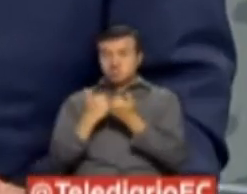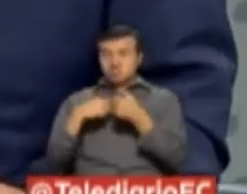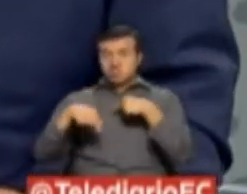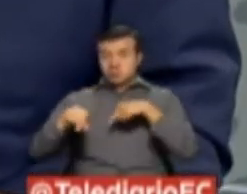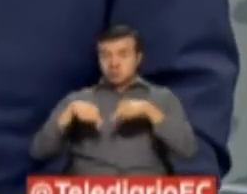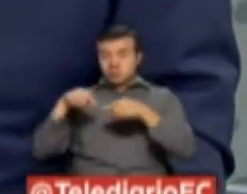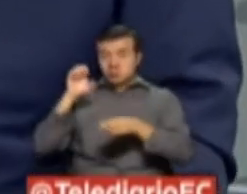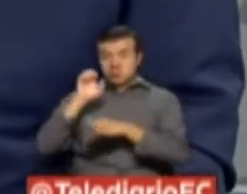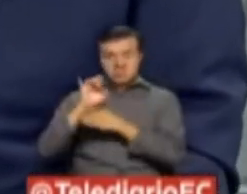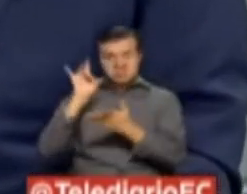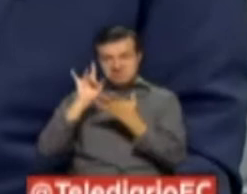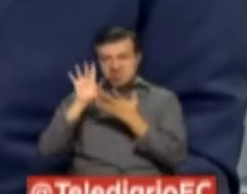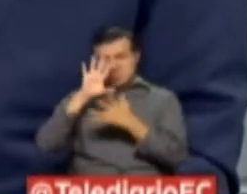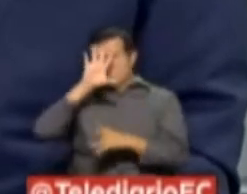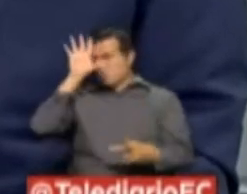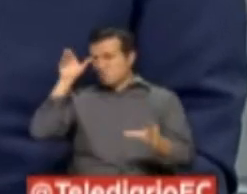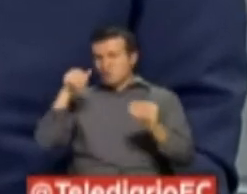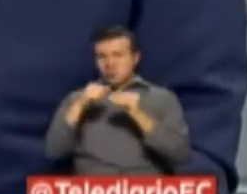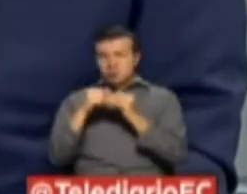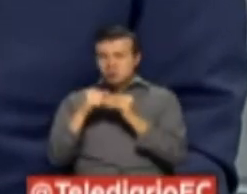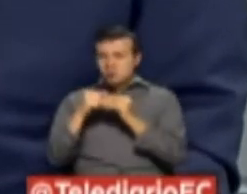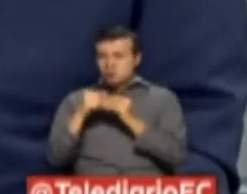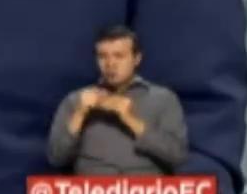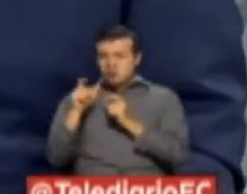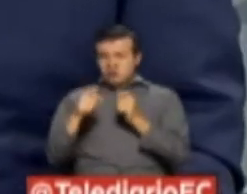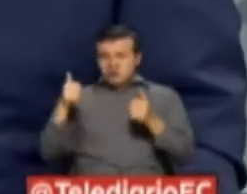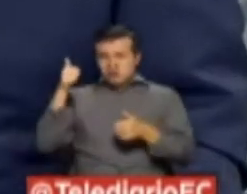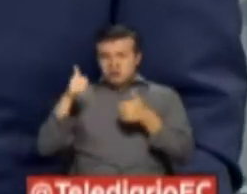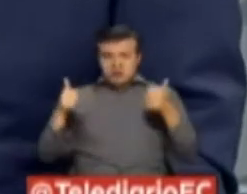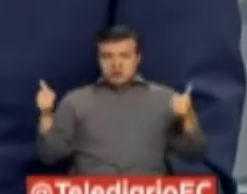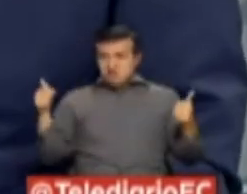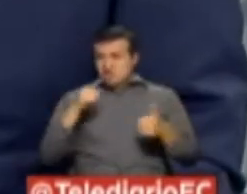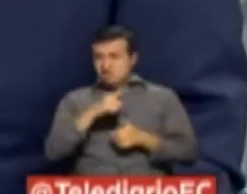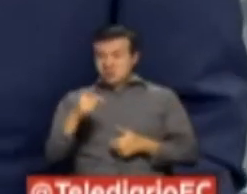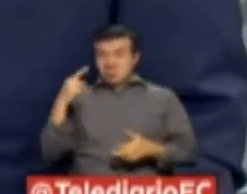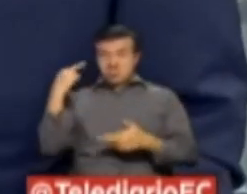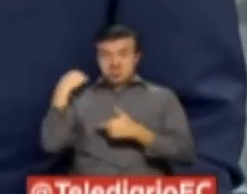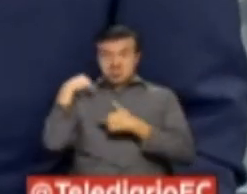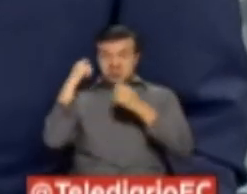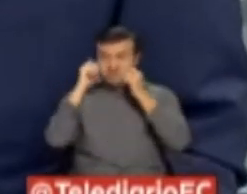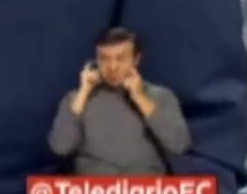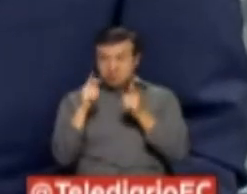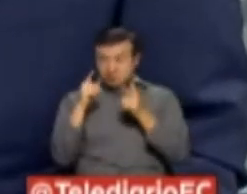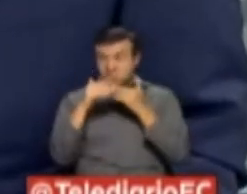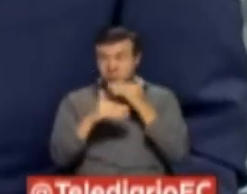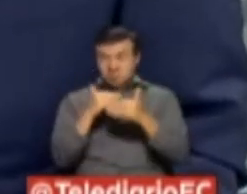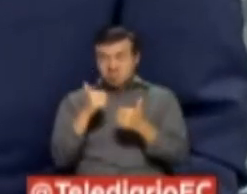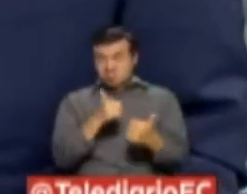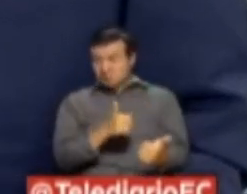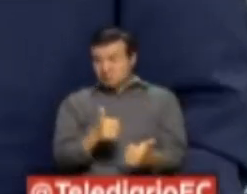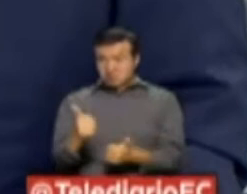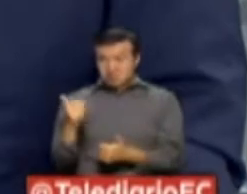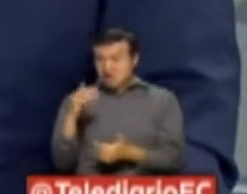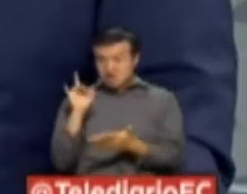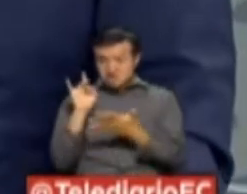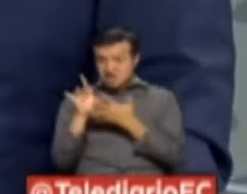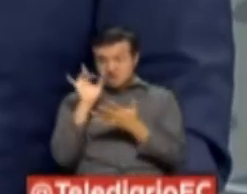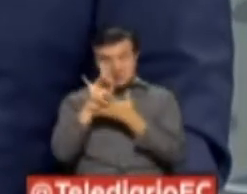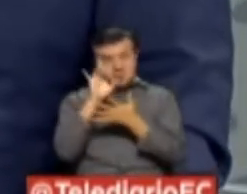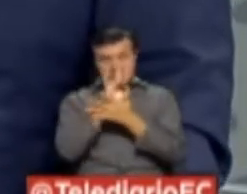tránsito del ecuador y de toda la cadena de mando que no ejerció el debido control